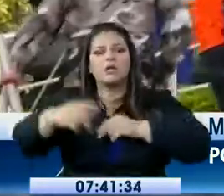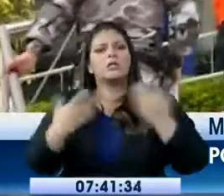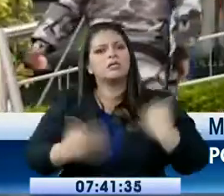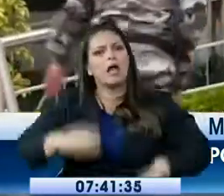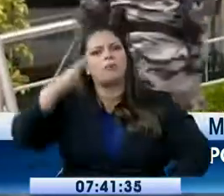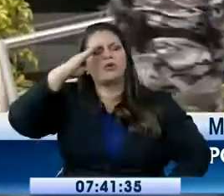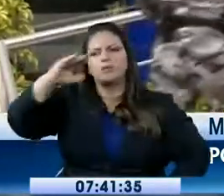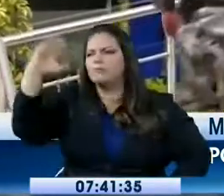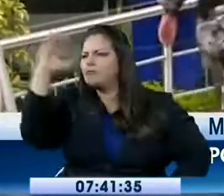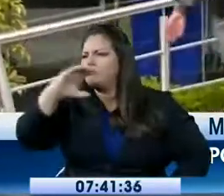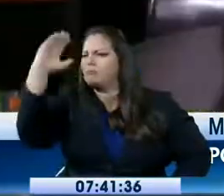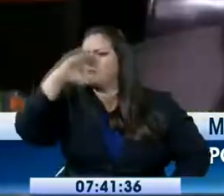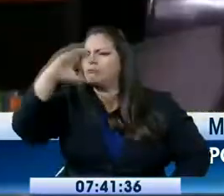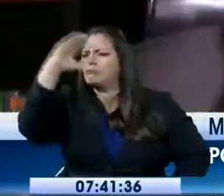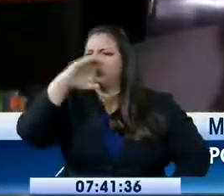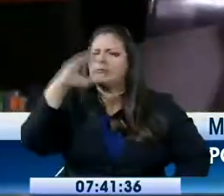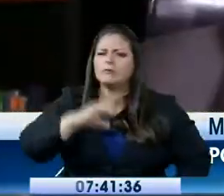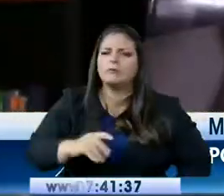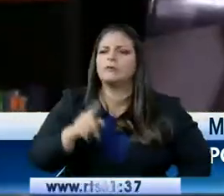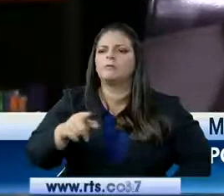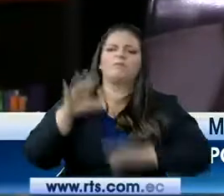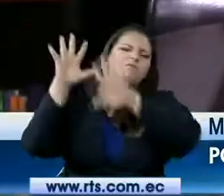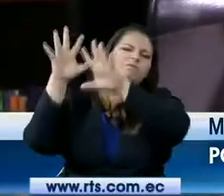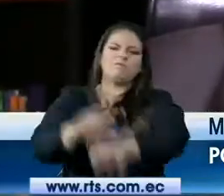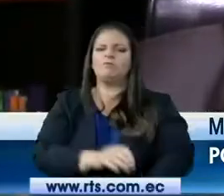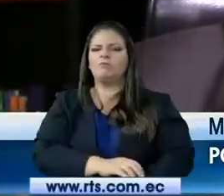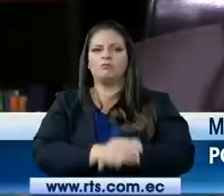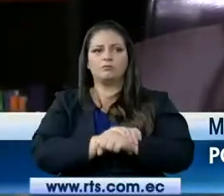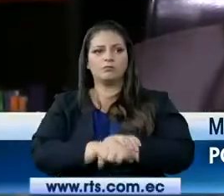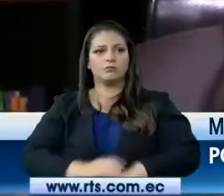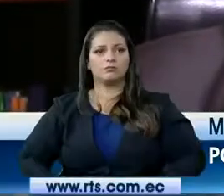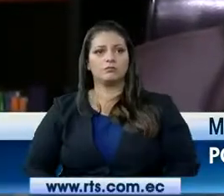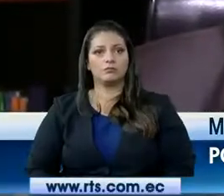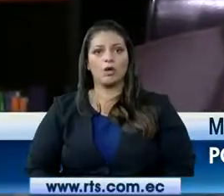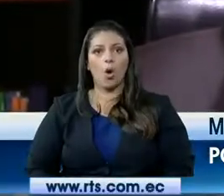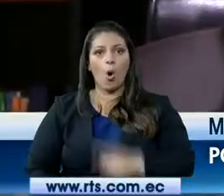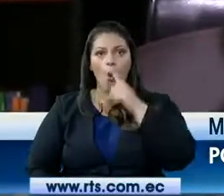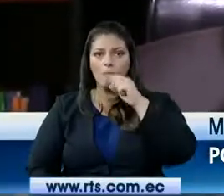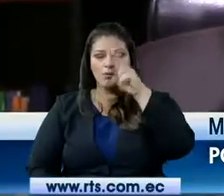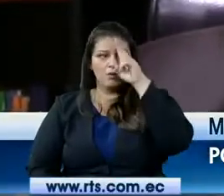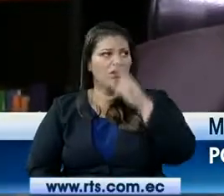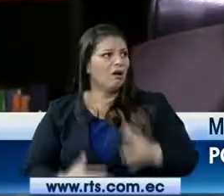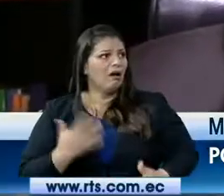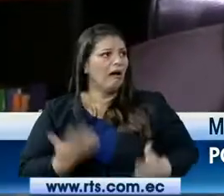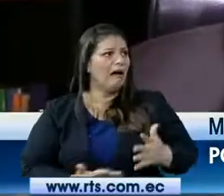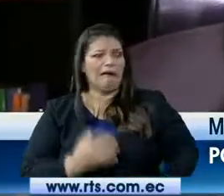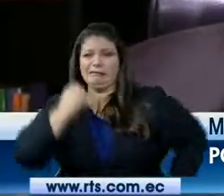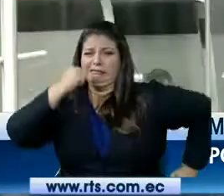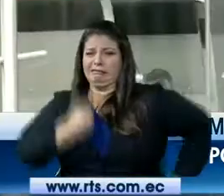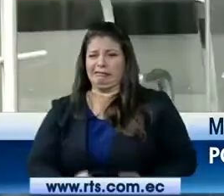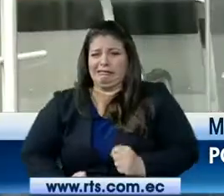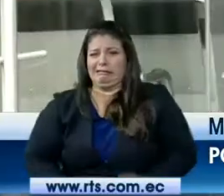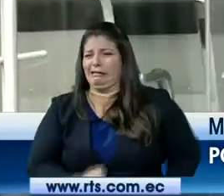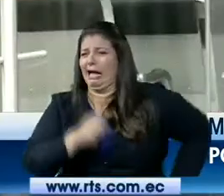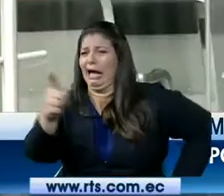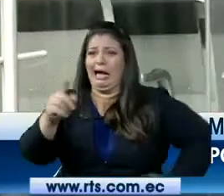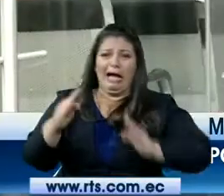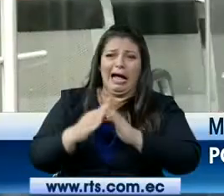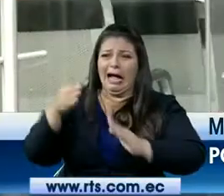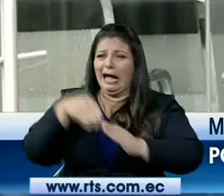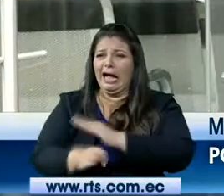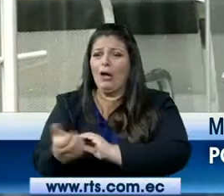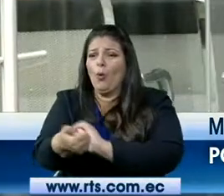policía. Encontraron a esta persona que se había ocultado en una vivienda de unos familiares. El supuesto